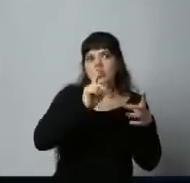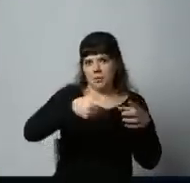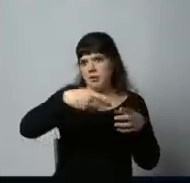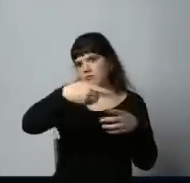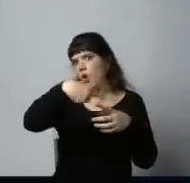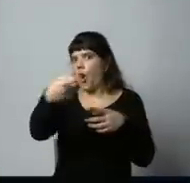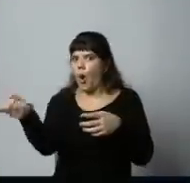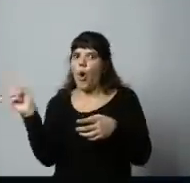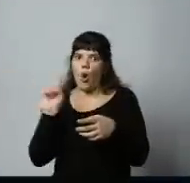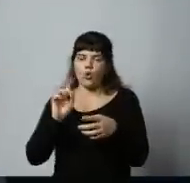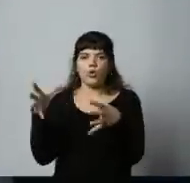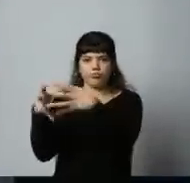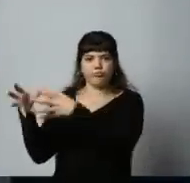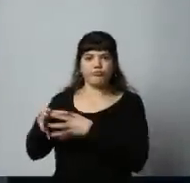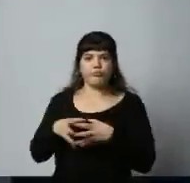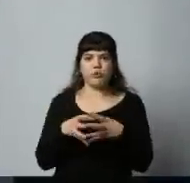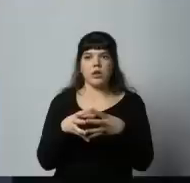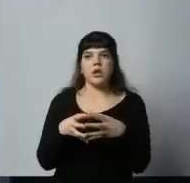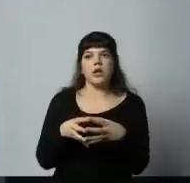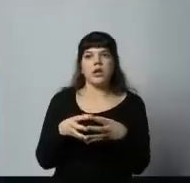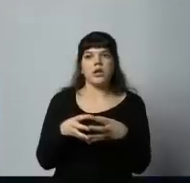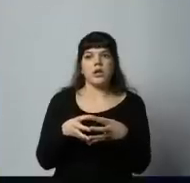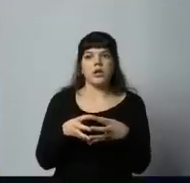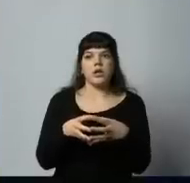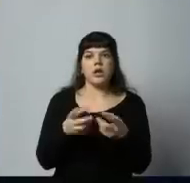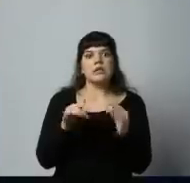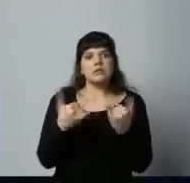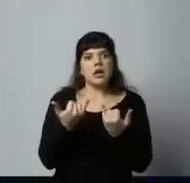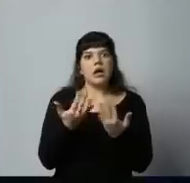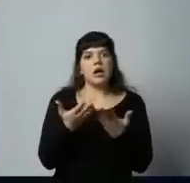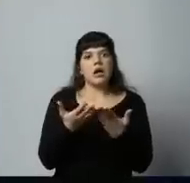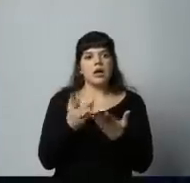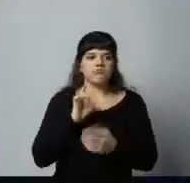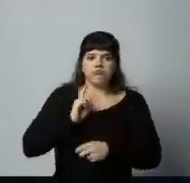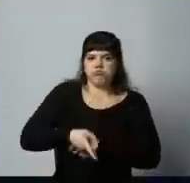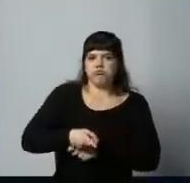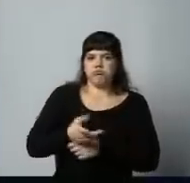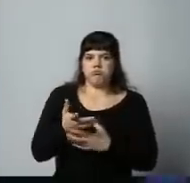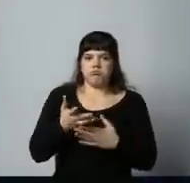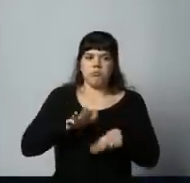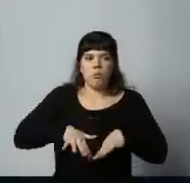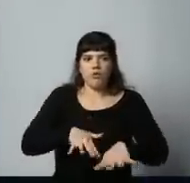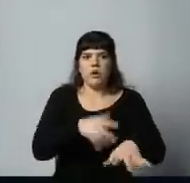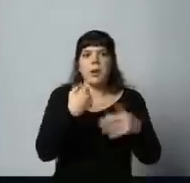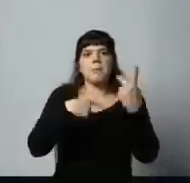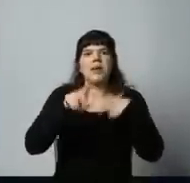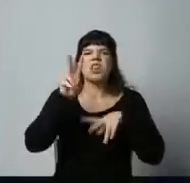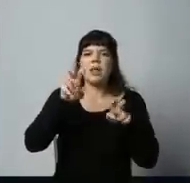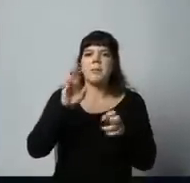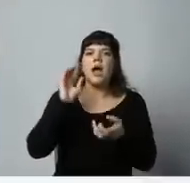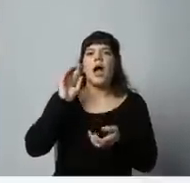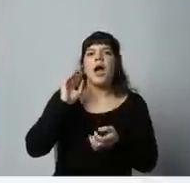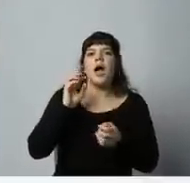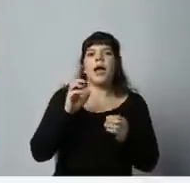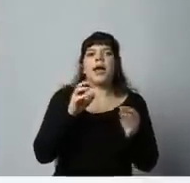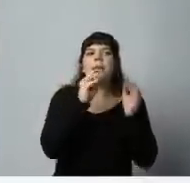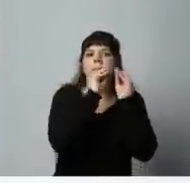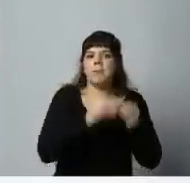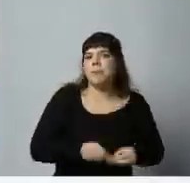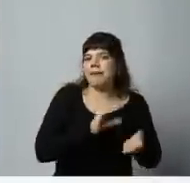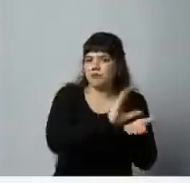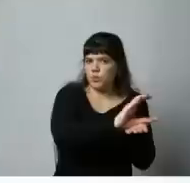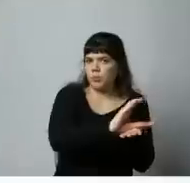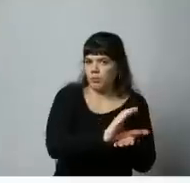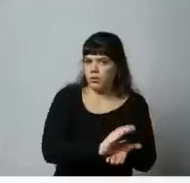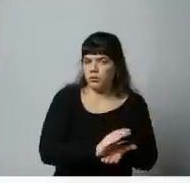más importantes por lo menos Uruguay que ya definieron una movilización pero para el presupuesto ahora el 30 el 30 de